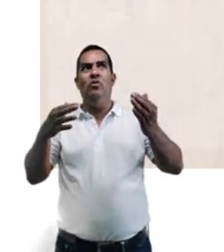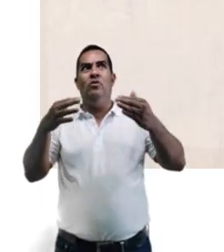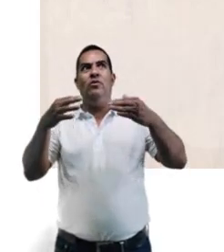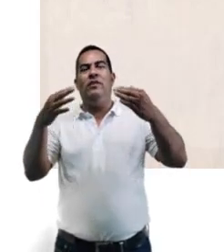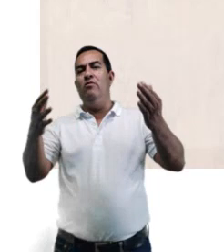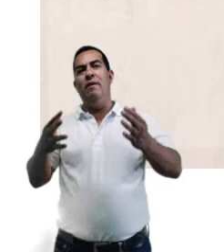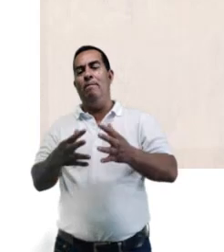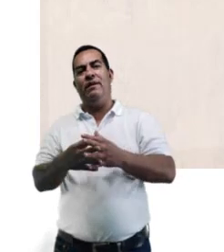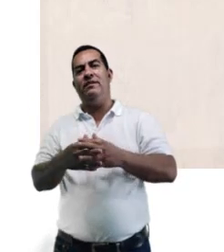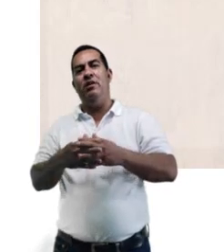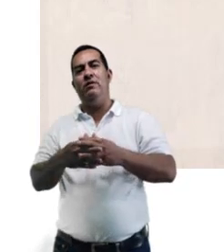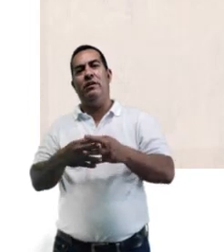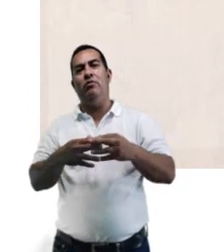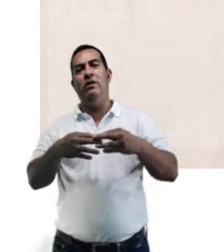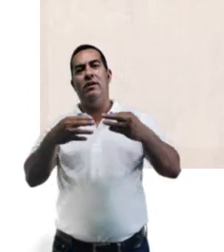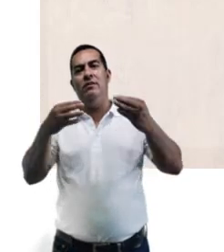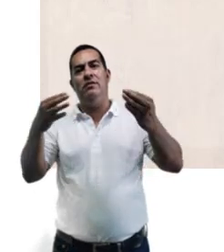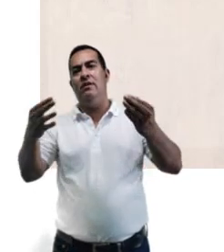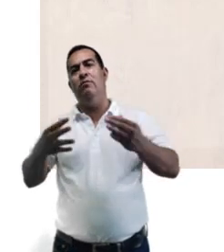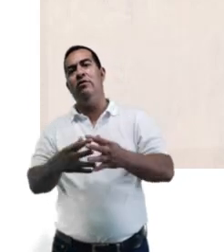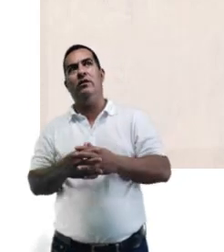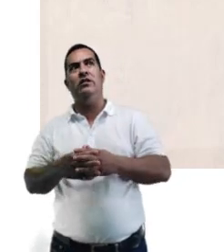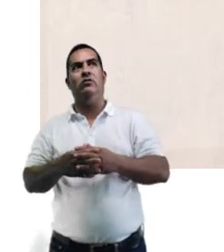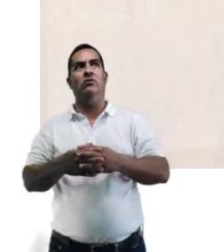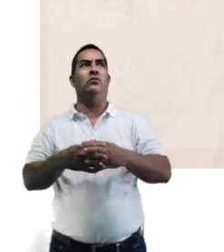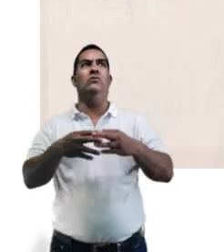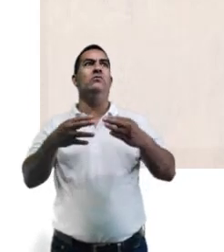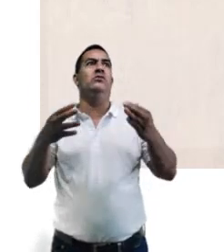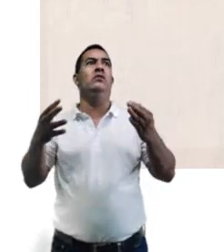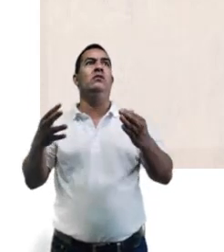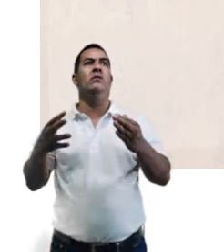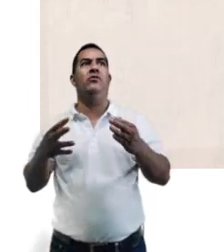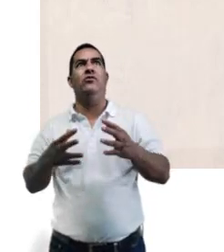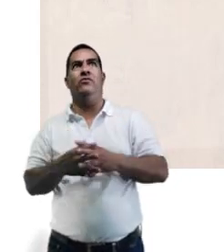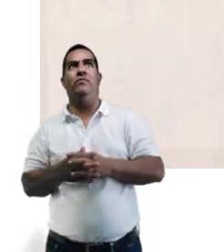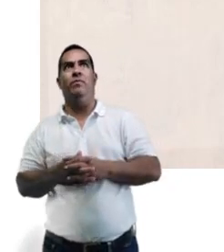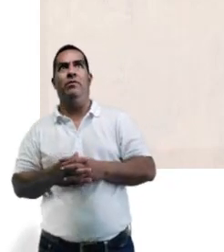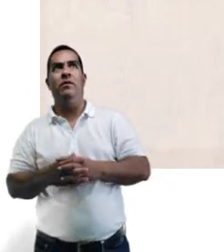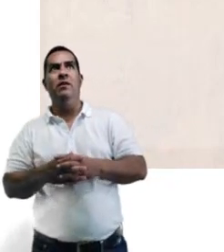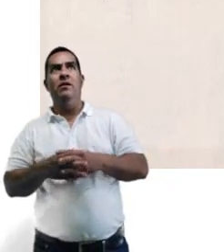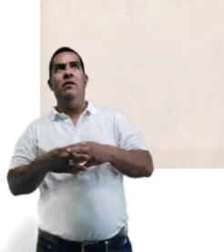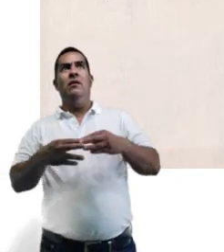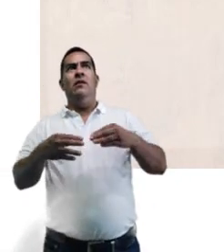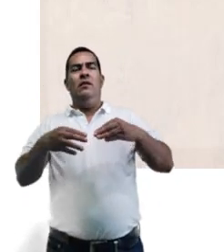pensamiento de un empresario estadounidense muy exitoso, Jim Rohn.